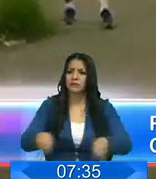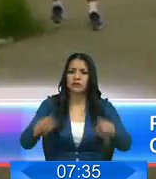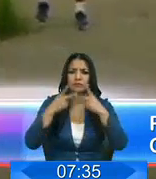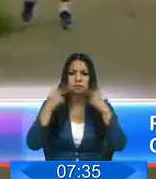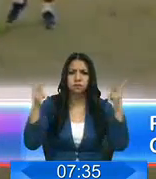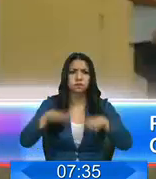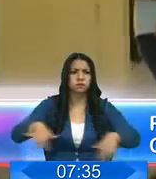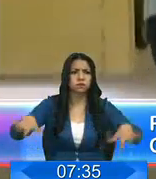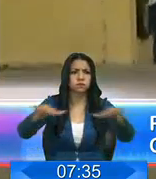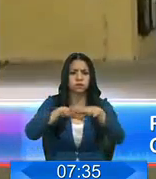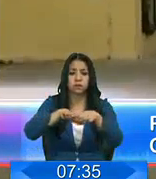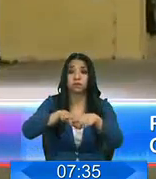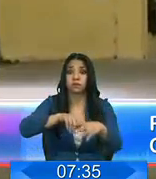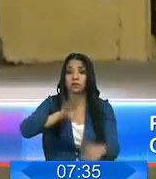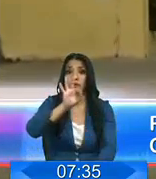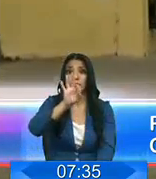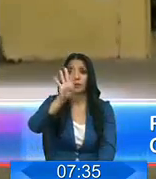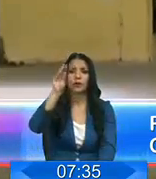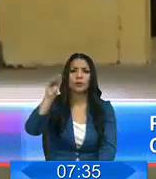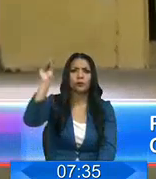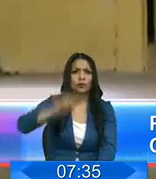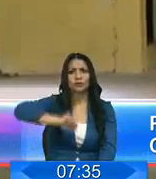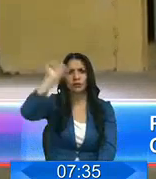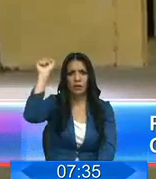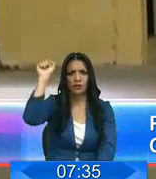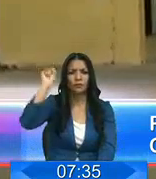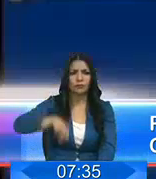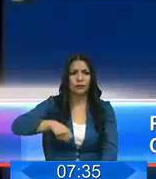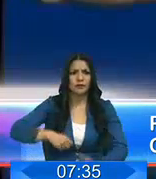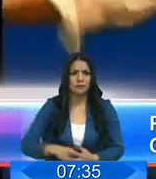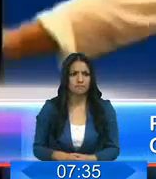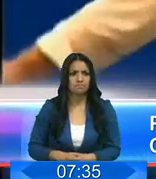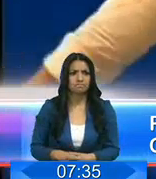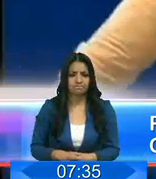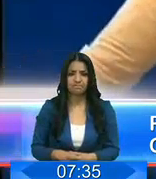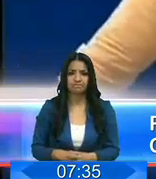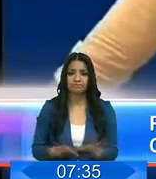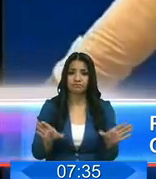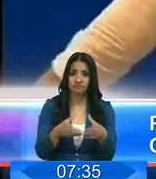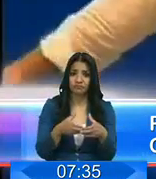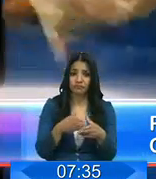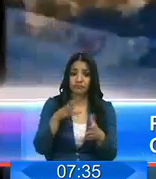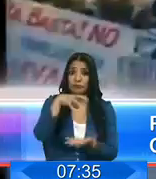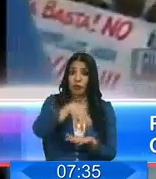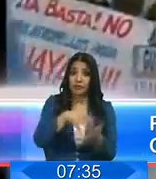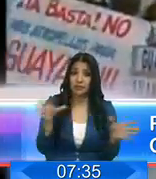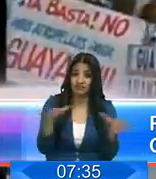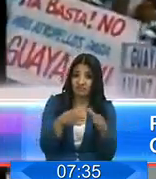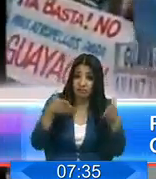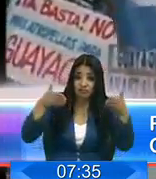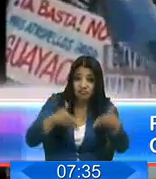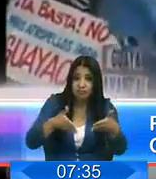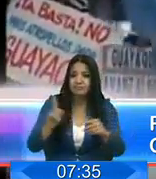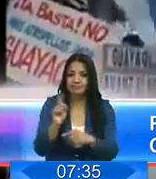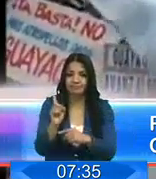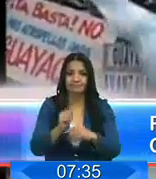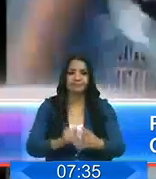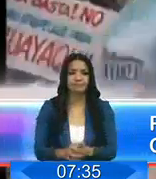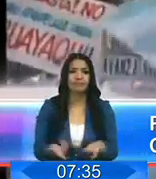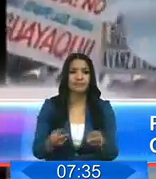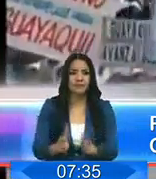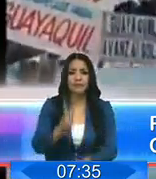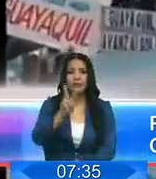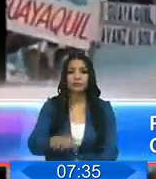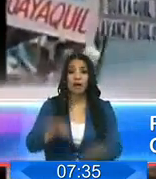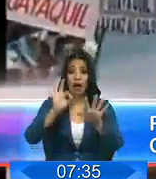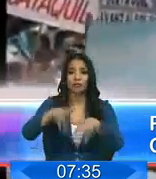un contundente 94%. Nada se descentralizó en la provincia, sin embargo, y pese a la marcha de